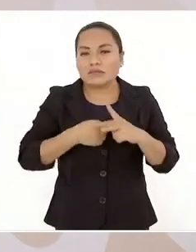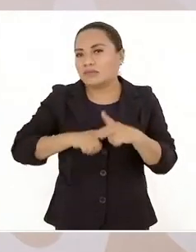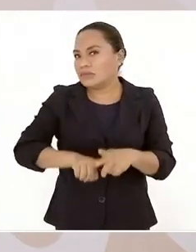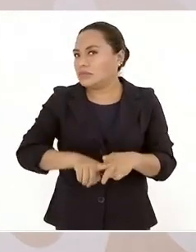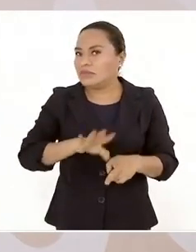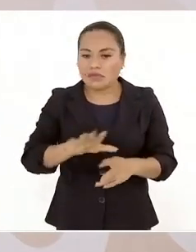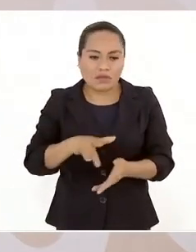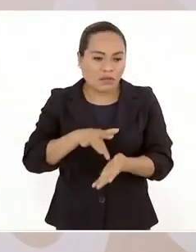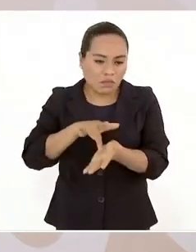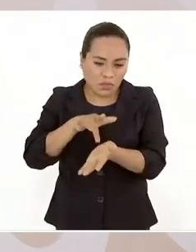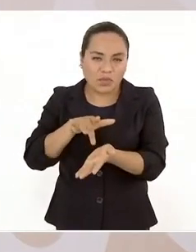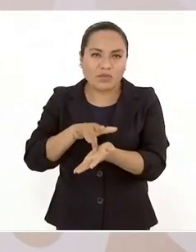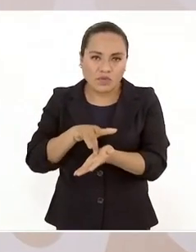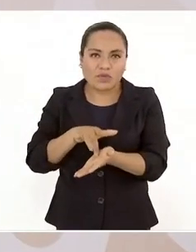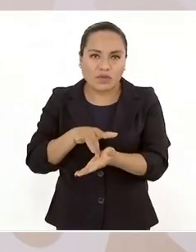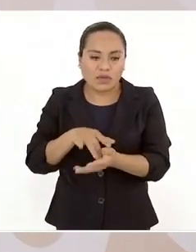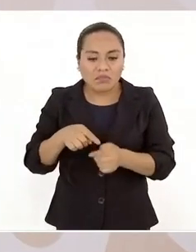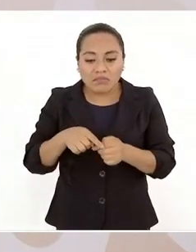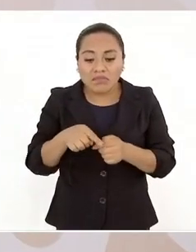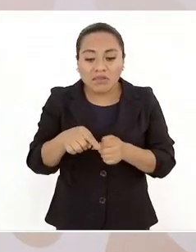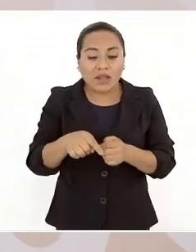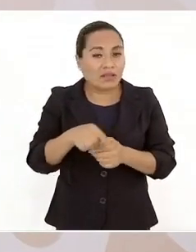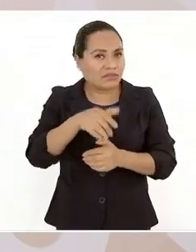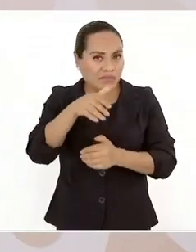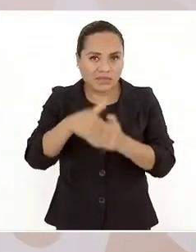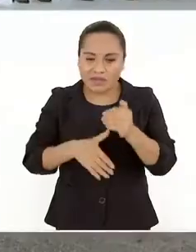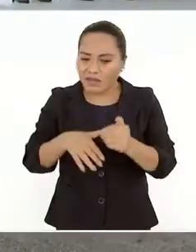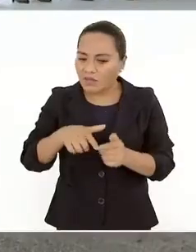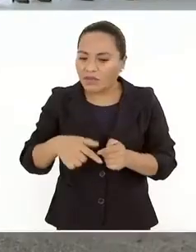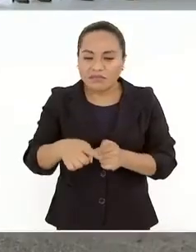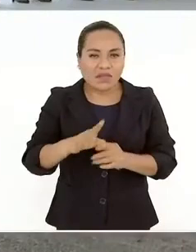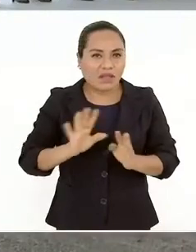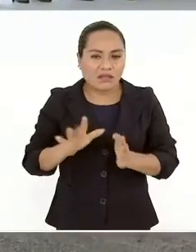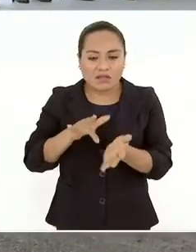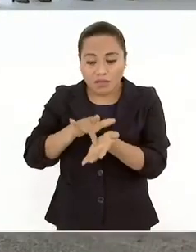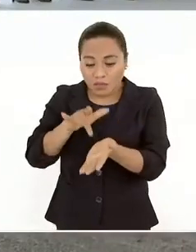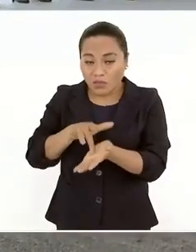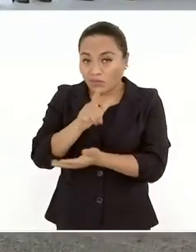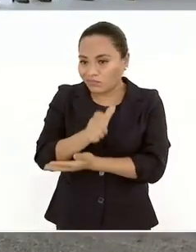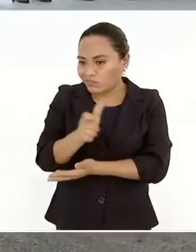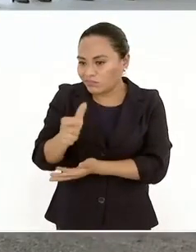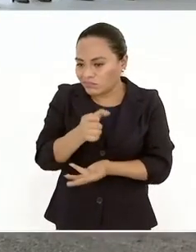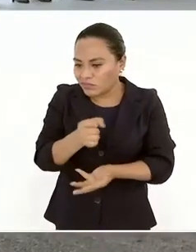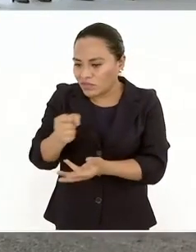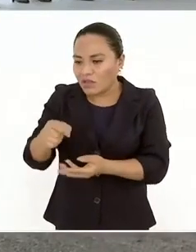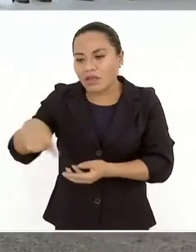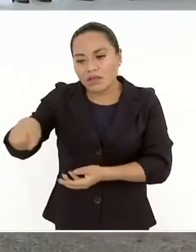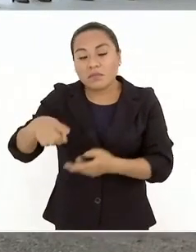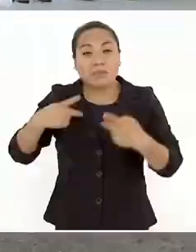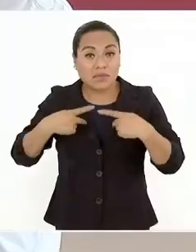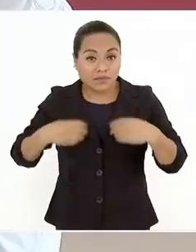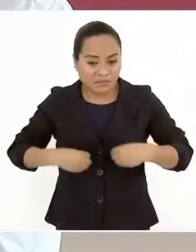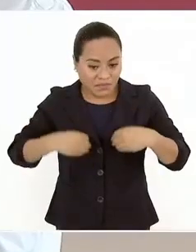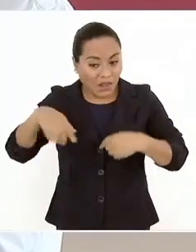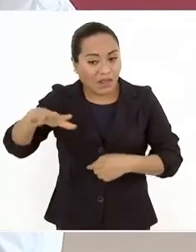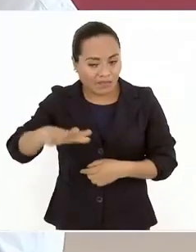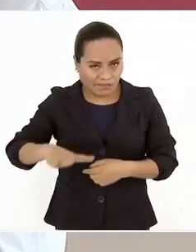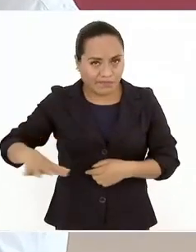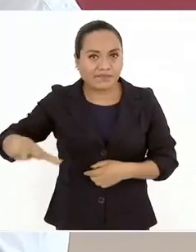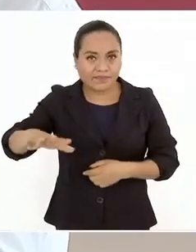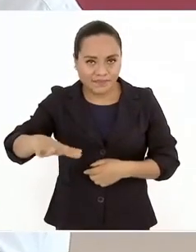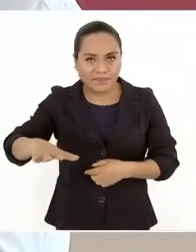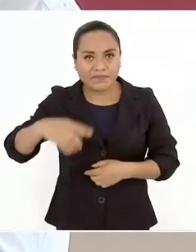están prácticamente por concluirse estos trabajos. Son apoyos directos a la población de acuerdo